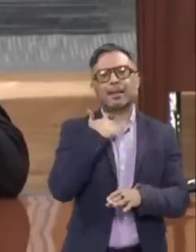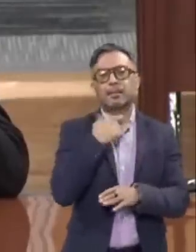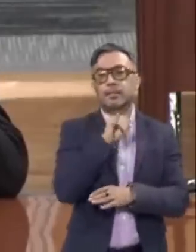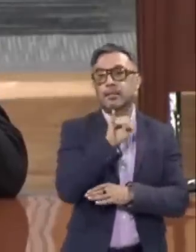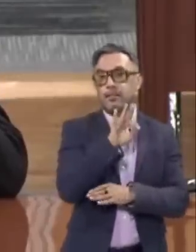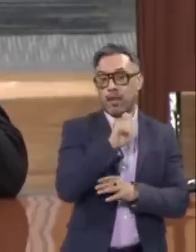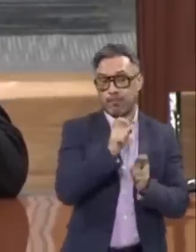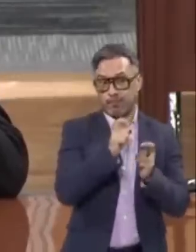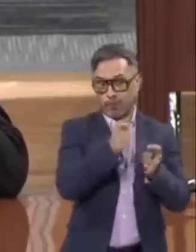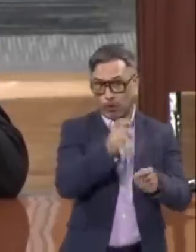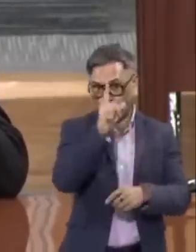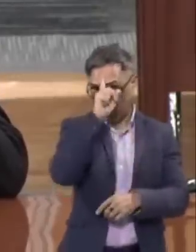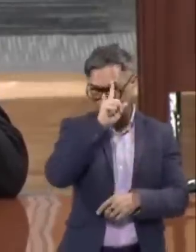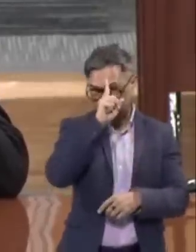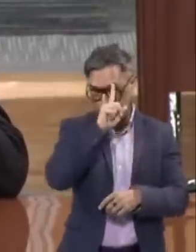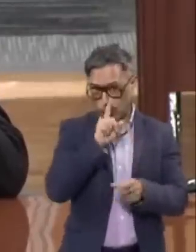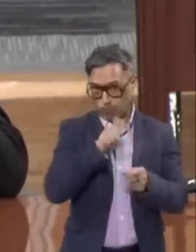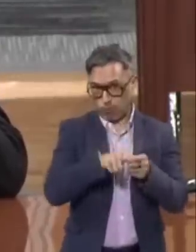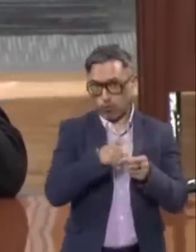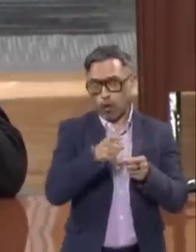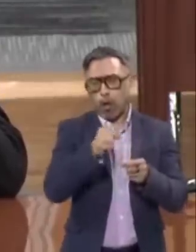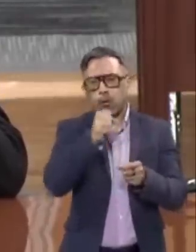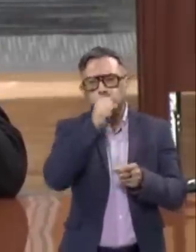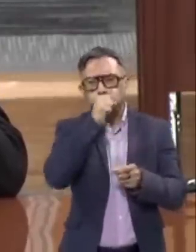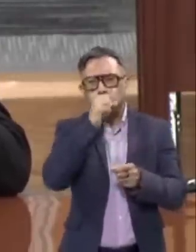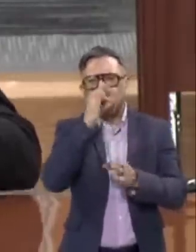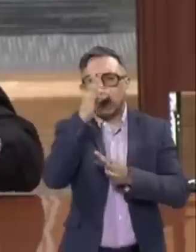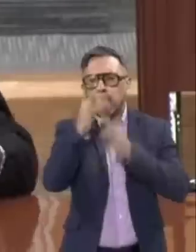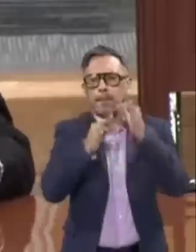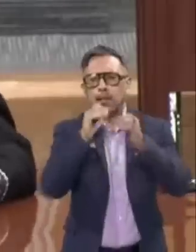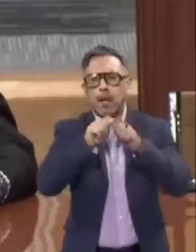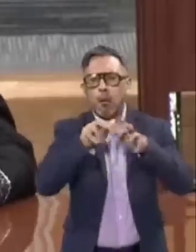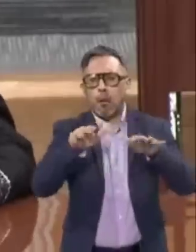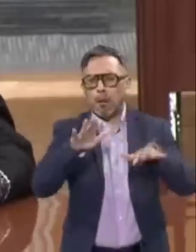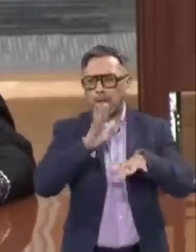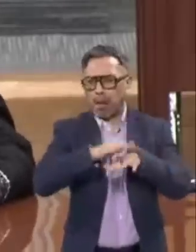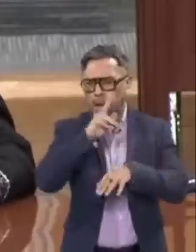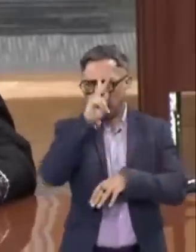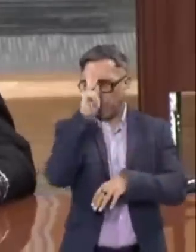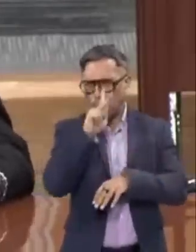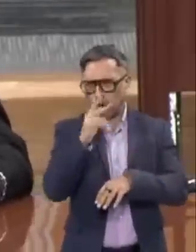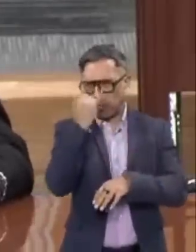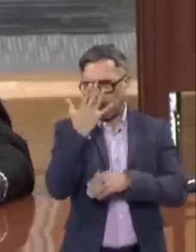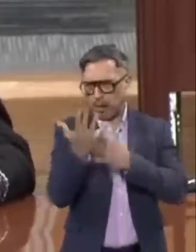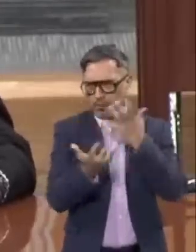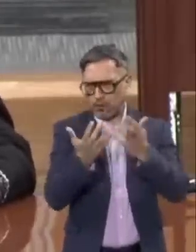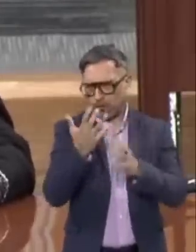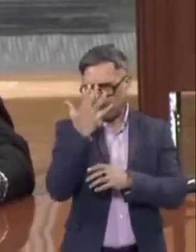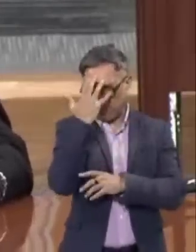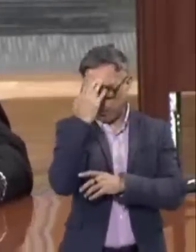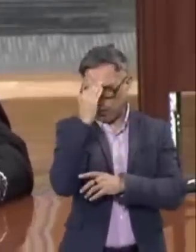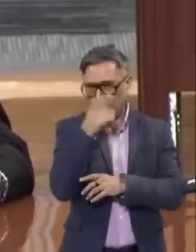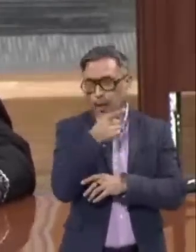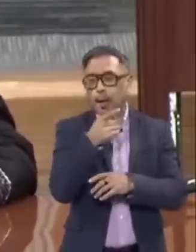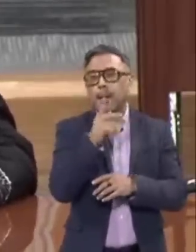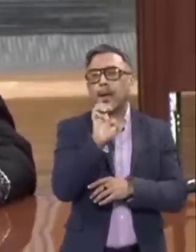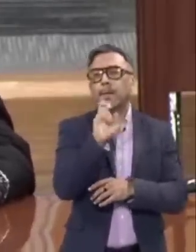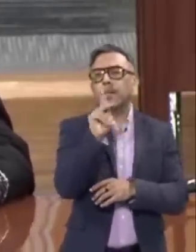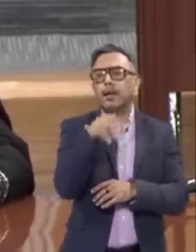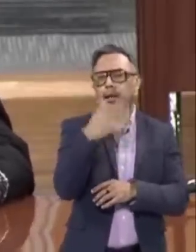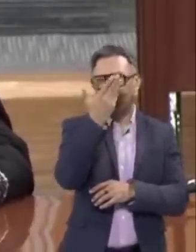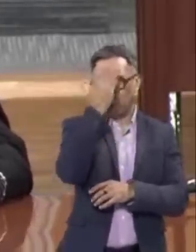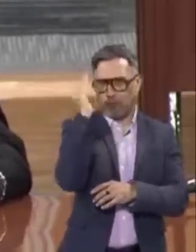vio pasar frente a usted la campaña más descarada, la de Enrique Peña Nieto en el 2012, una